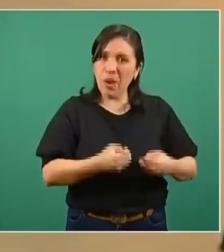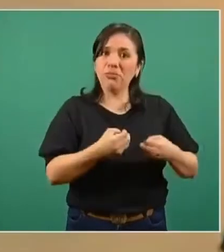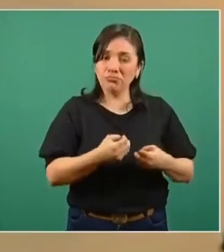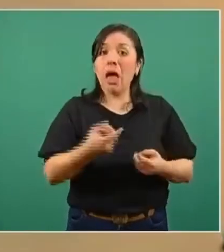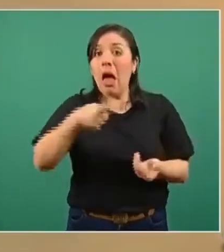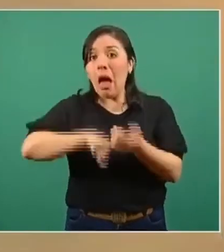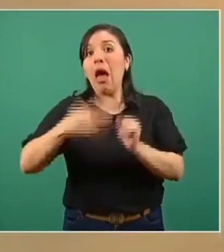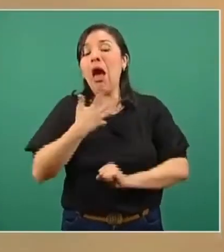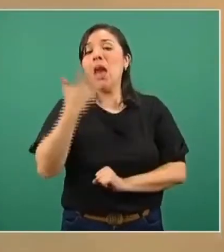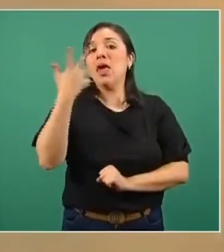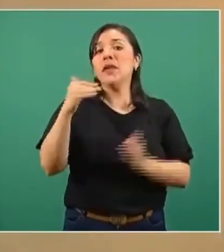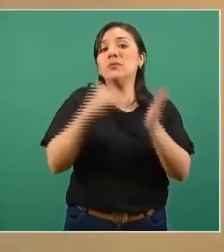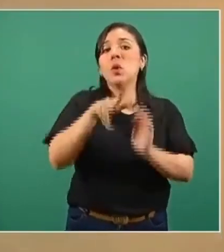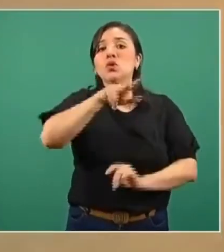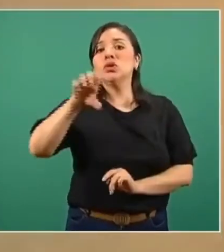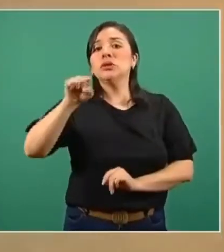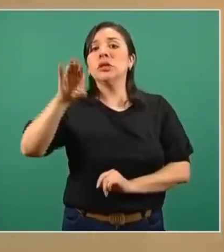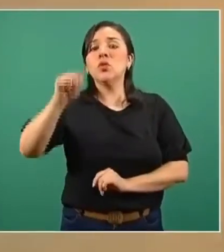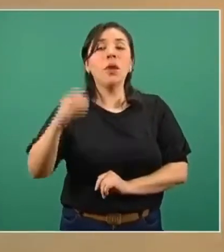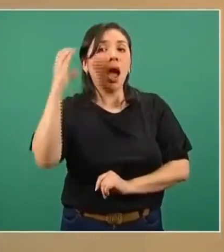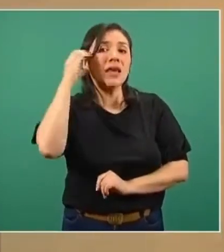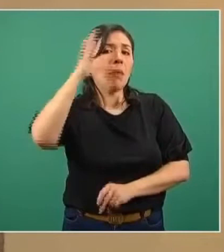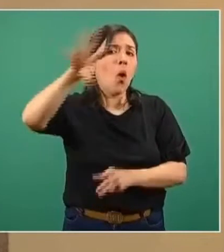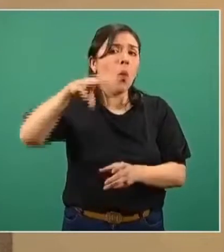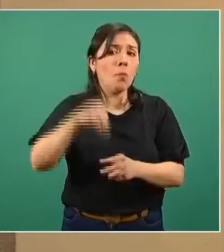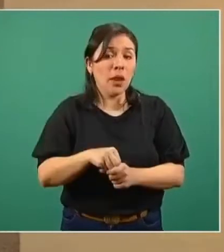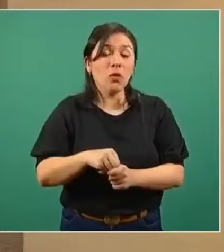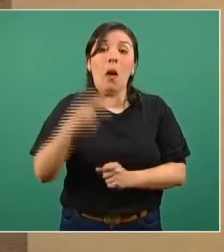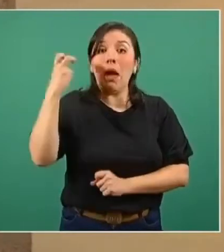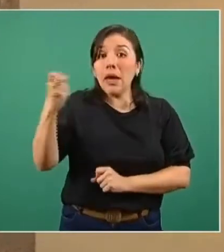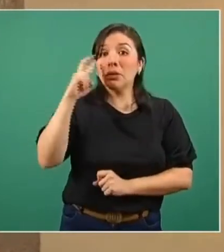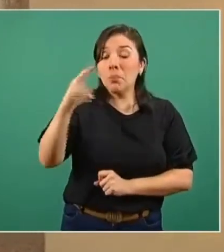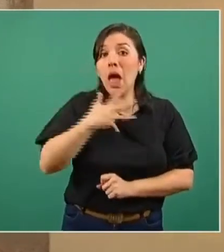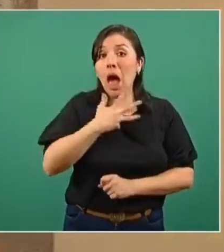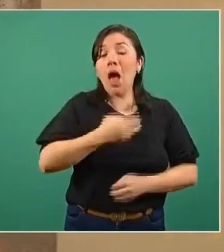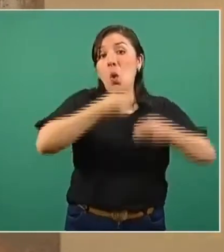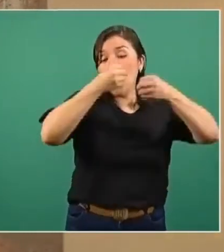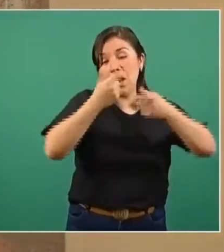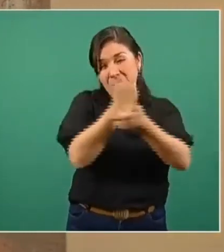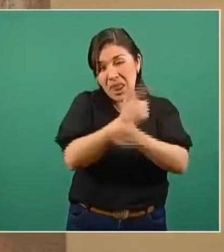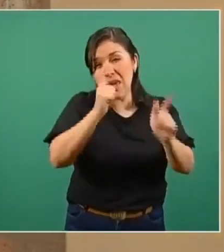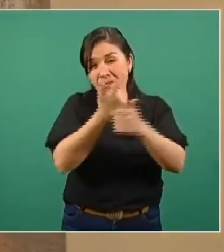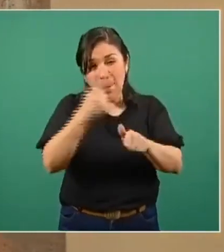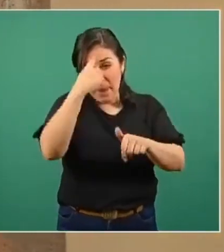las 10.869 camas totales que tenemos, y por lo tanto hay una disponibilidad de